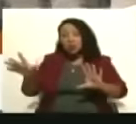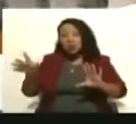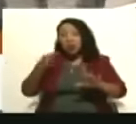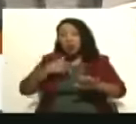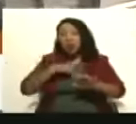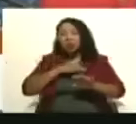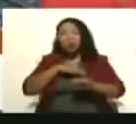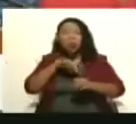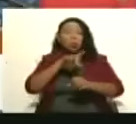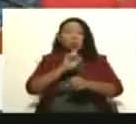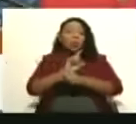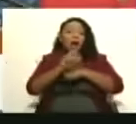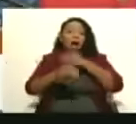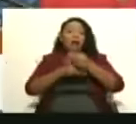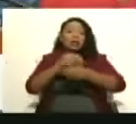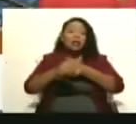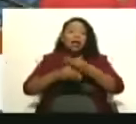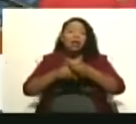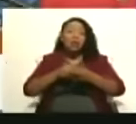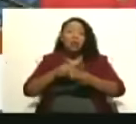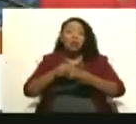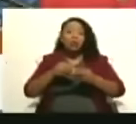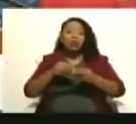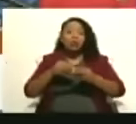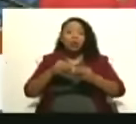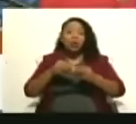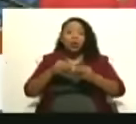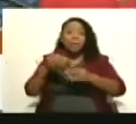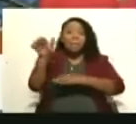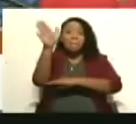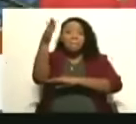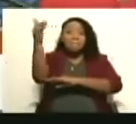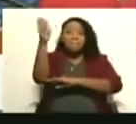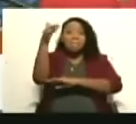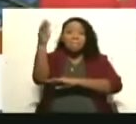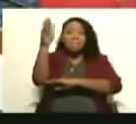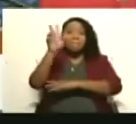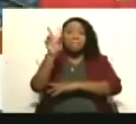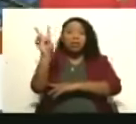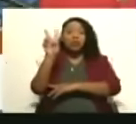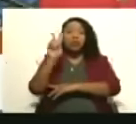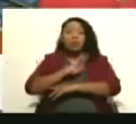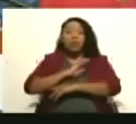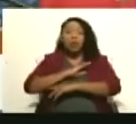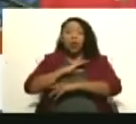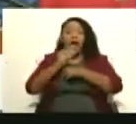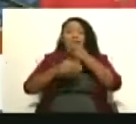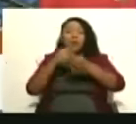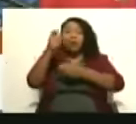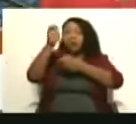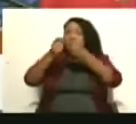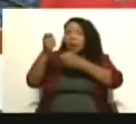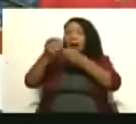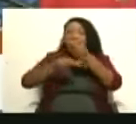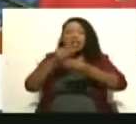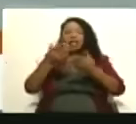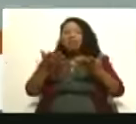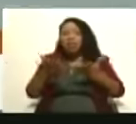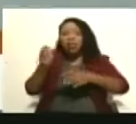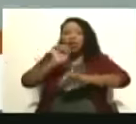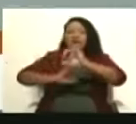solamente levantamos el tricolor nacional para defender un asunto de